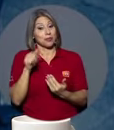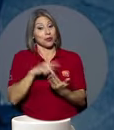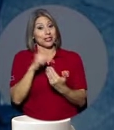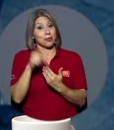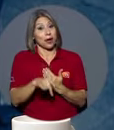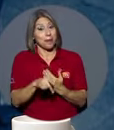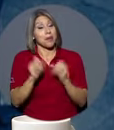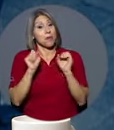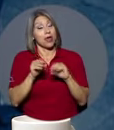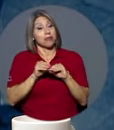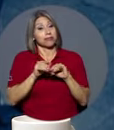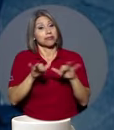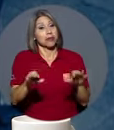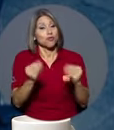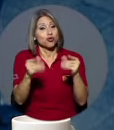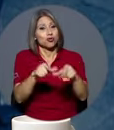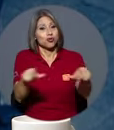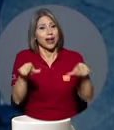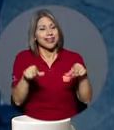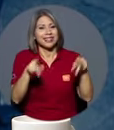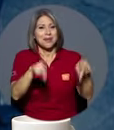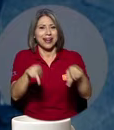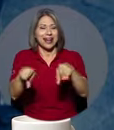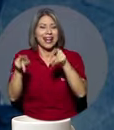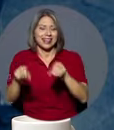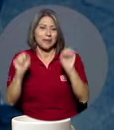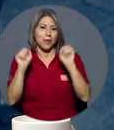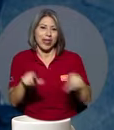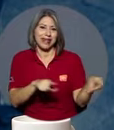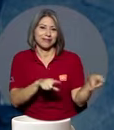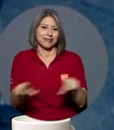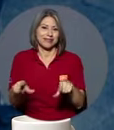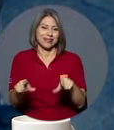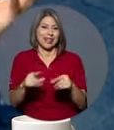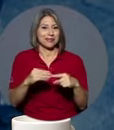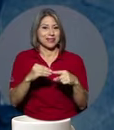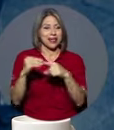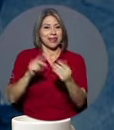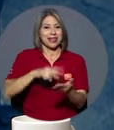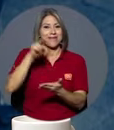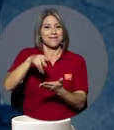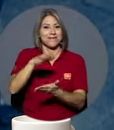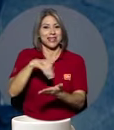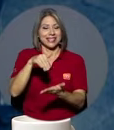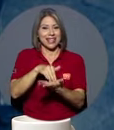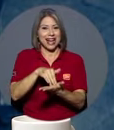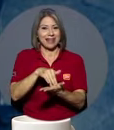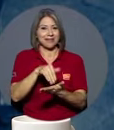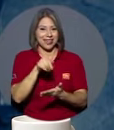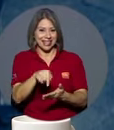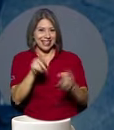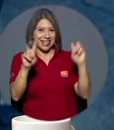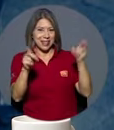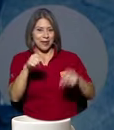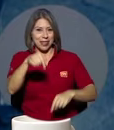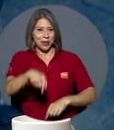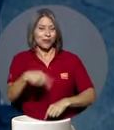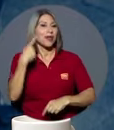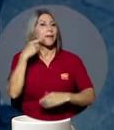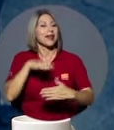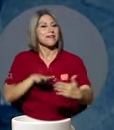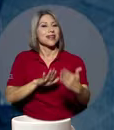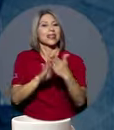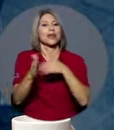se repliquen en muchos lugares para que la gente pues pueda estar preparada, sobre todo en el Valle Central, que es el tema que nos toca hoy, para